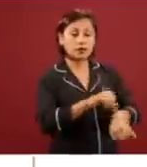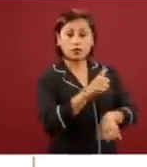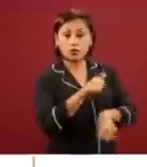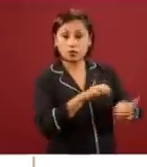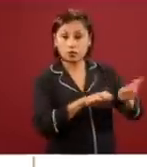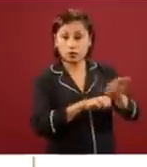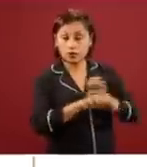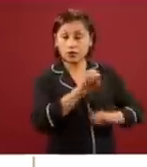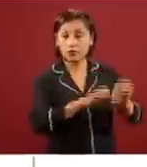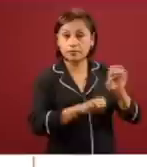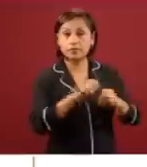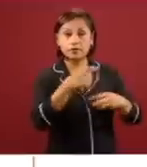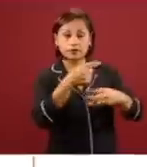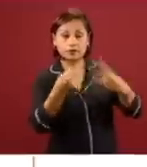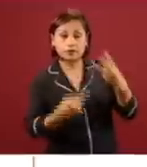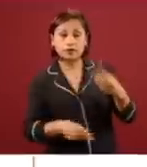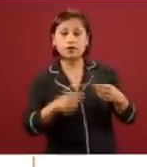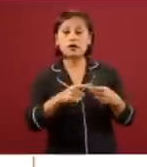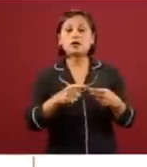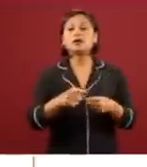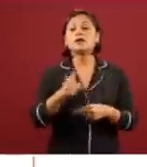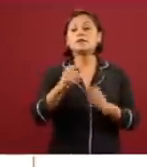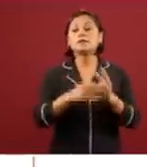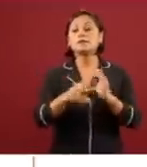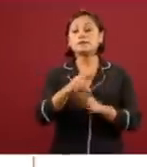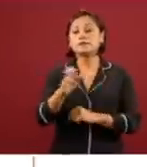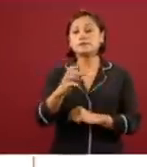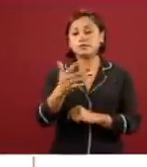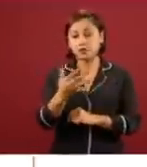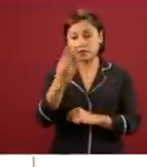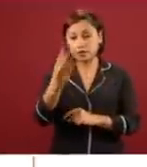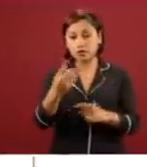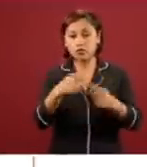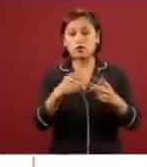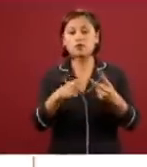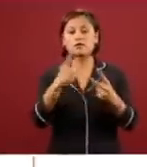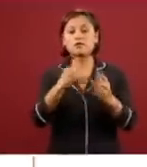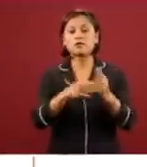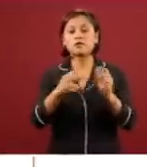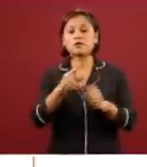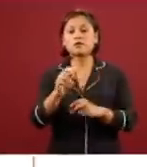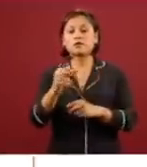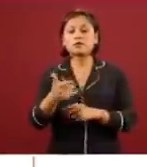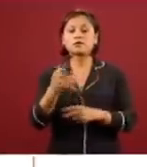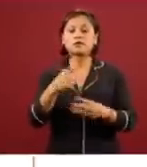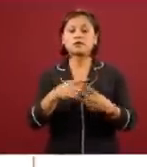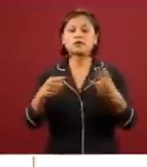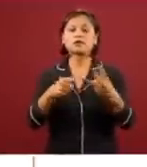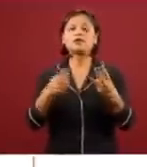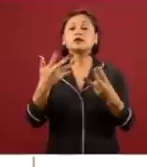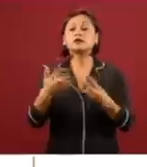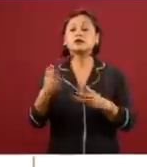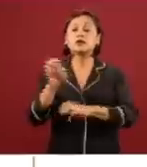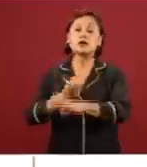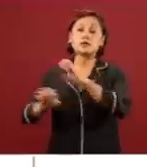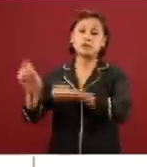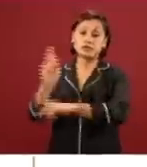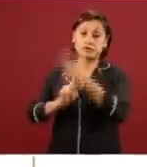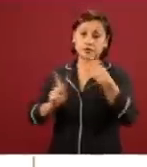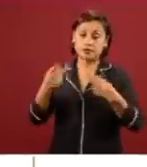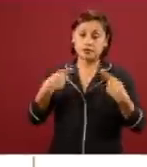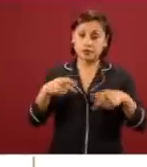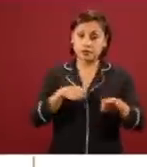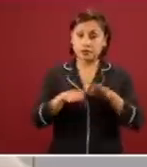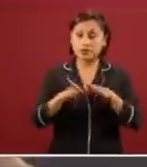ligados con empresas fachada, 15 con facturación de operaciones simuladas y 5 con casos de outsourcing ilegal. A partir de la